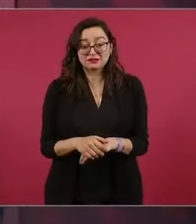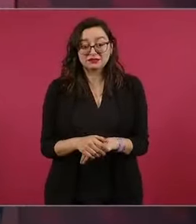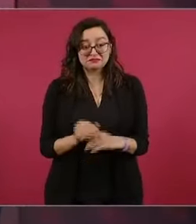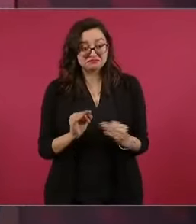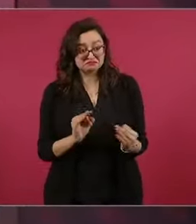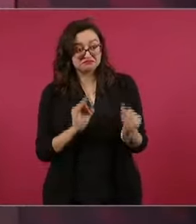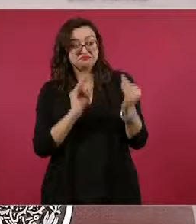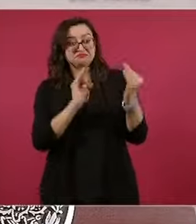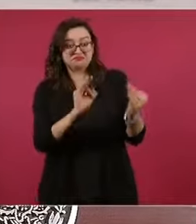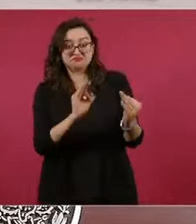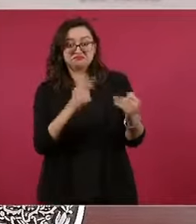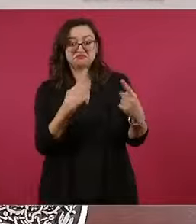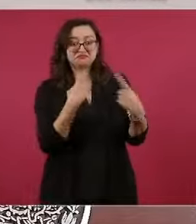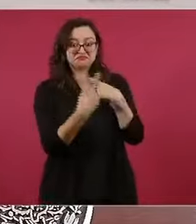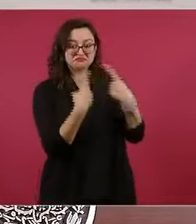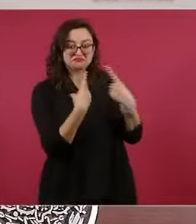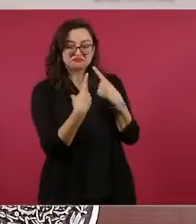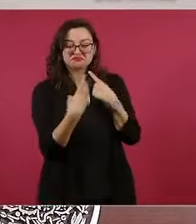como